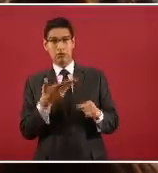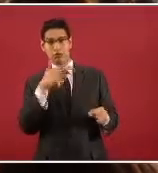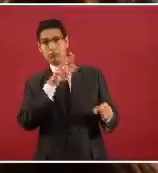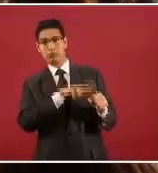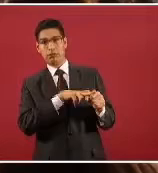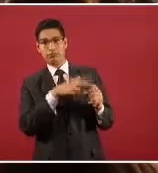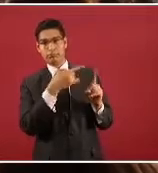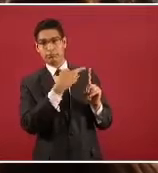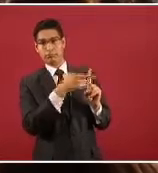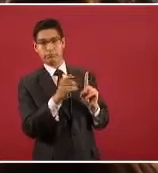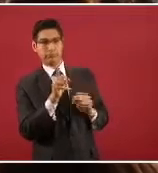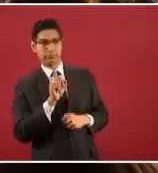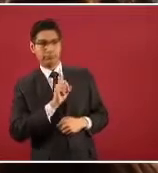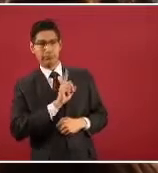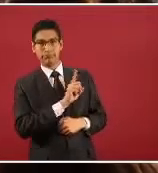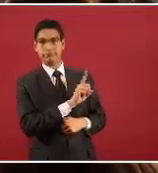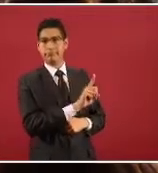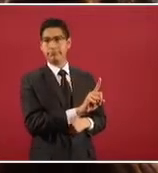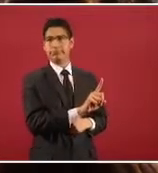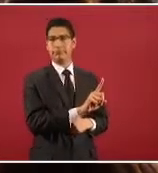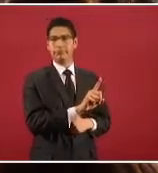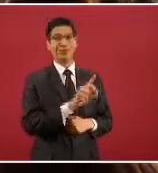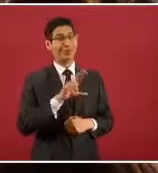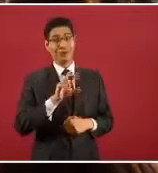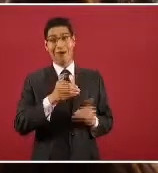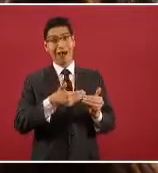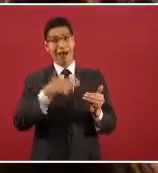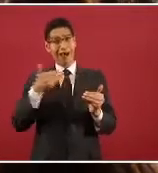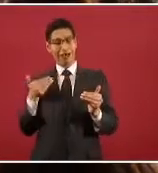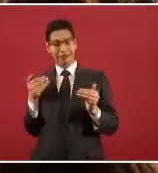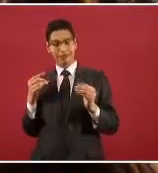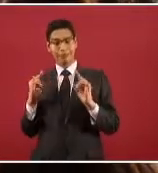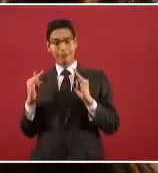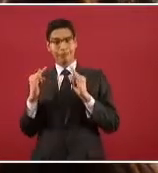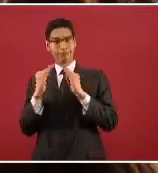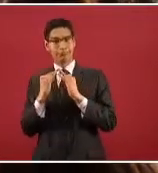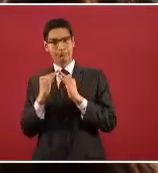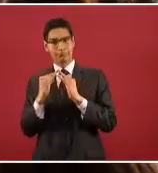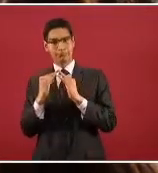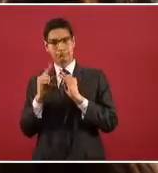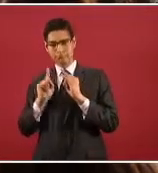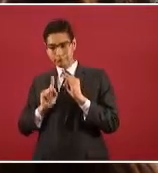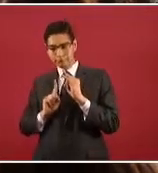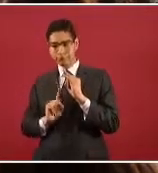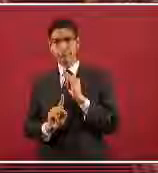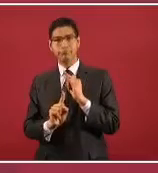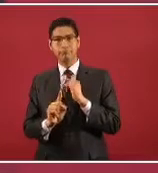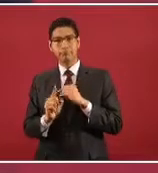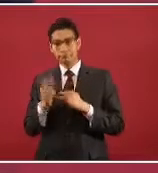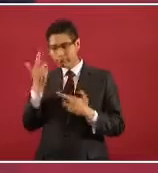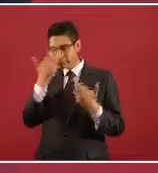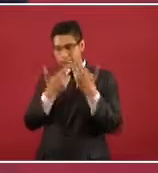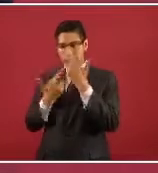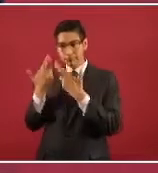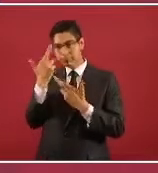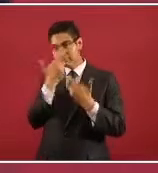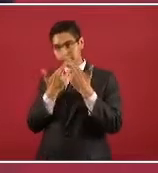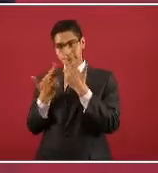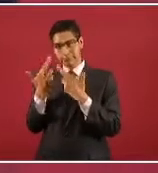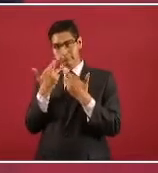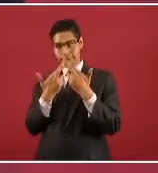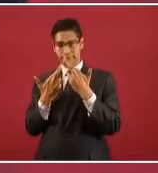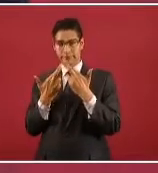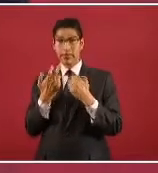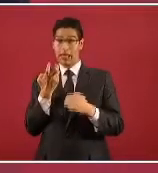evitar contagio, sino que primero sean revisados. Es un filtro. Y de ahí ya se